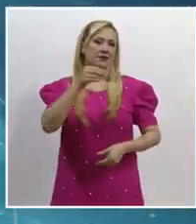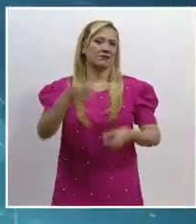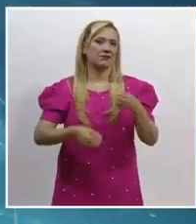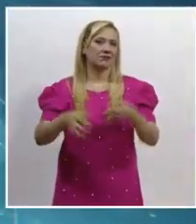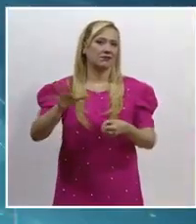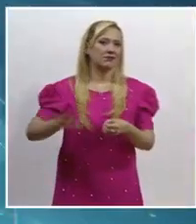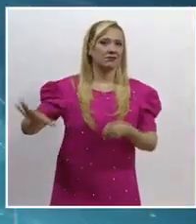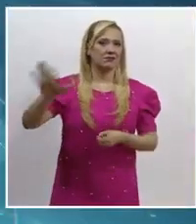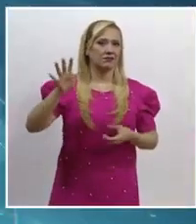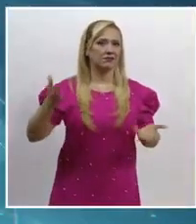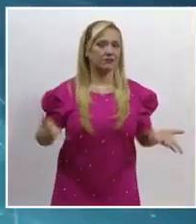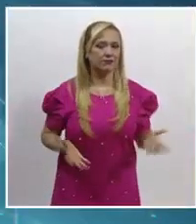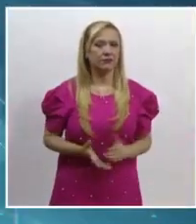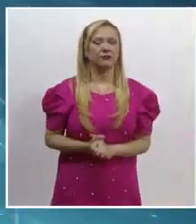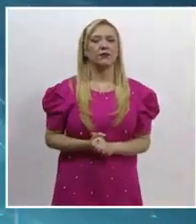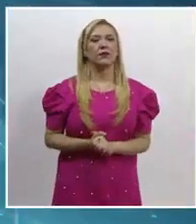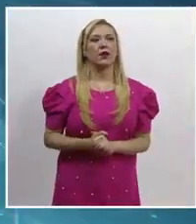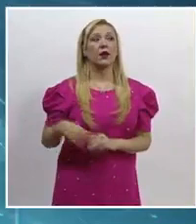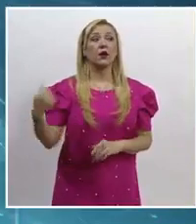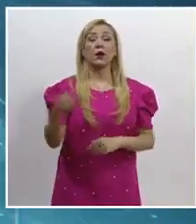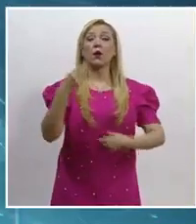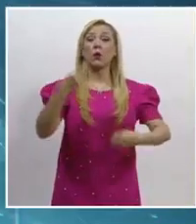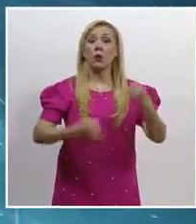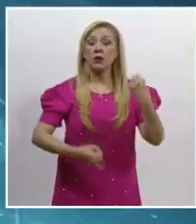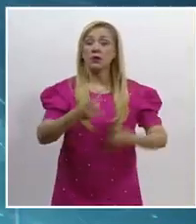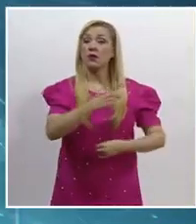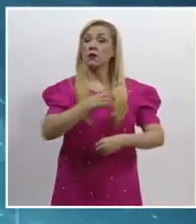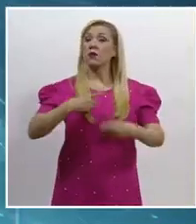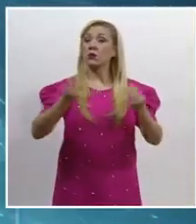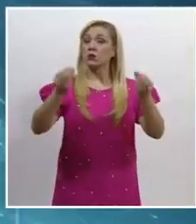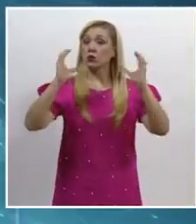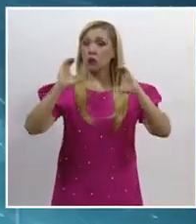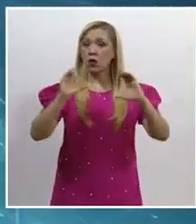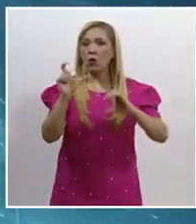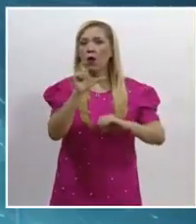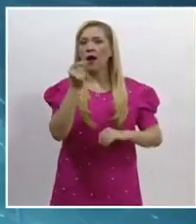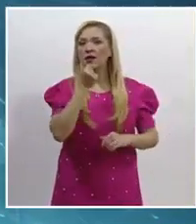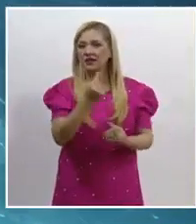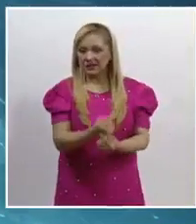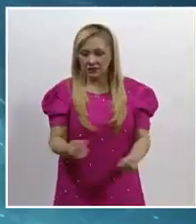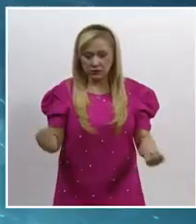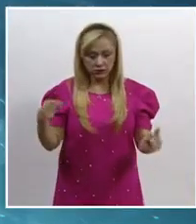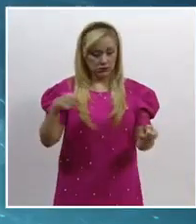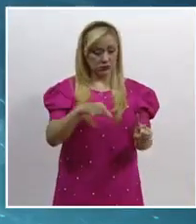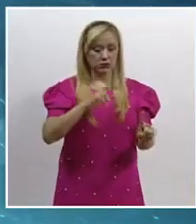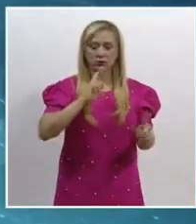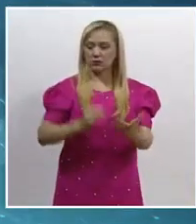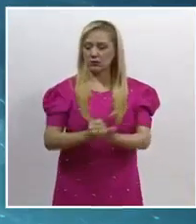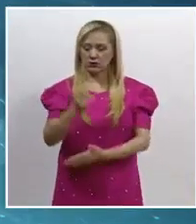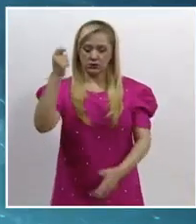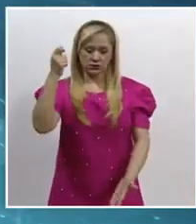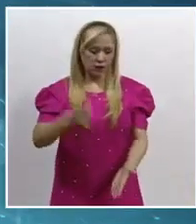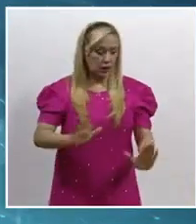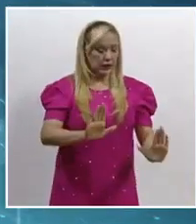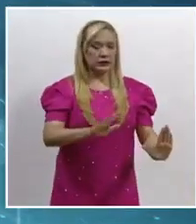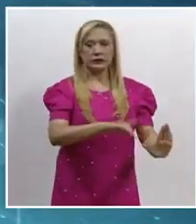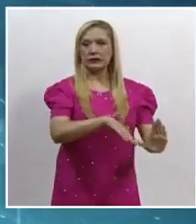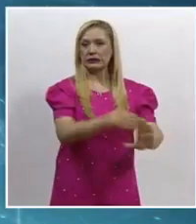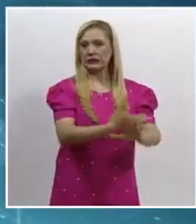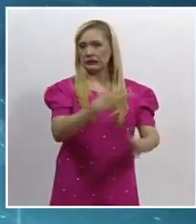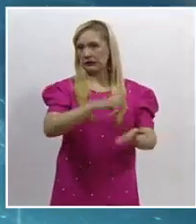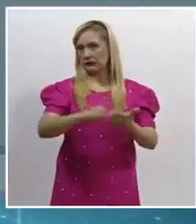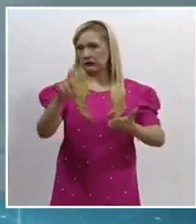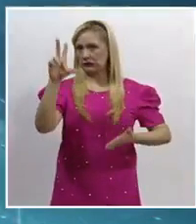Los impartidores de justicia deben cuidar que en las sentencias que involucran a infantes no se afecten sus derechos, aseguró el ministro